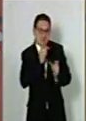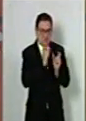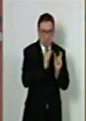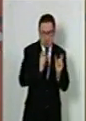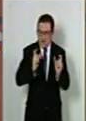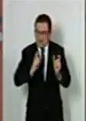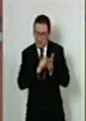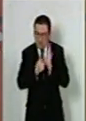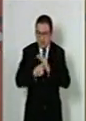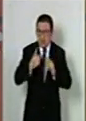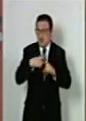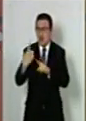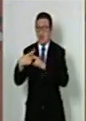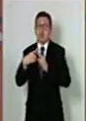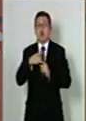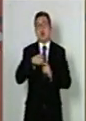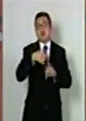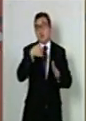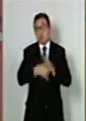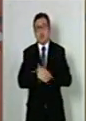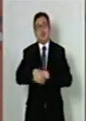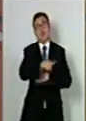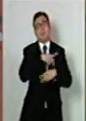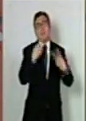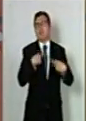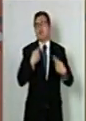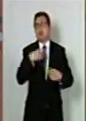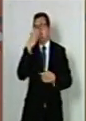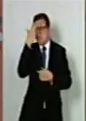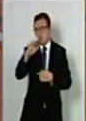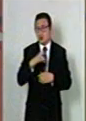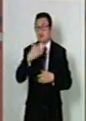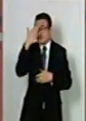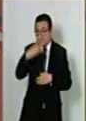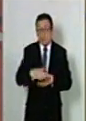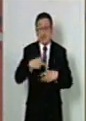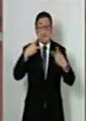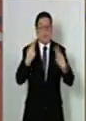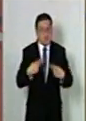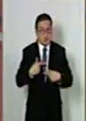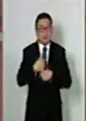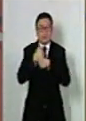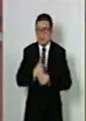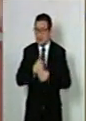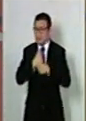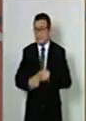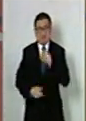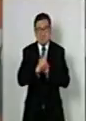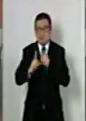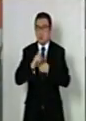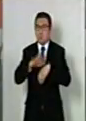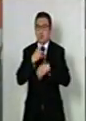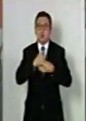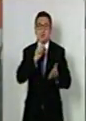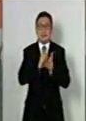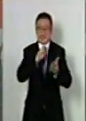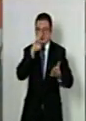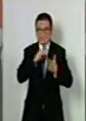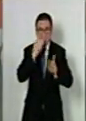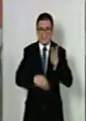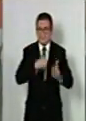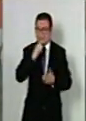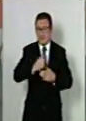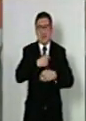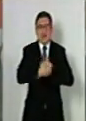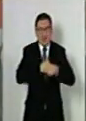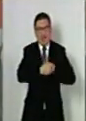los conoce el pueblo. Lo que el pueblo conoce es el delito que sufre y llora por millones desde hace años y que espera